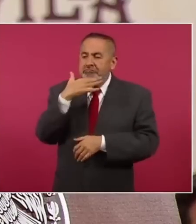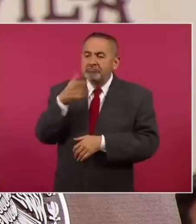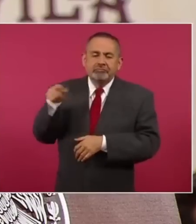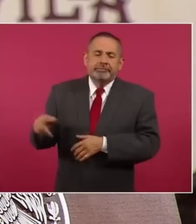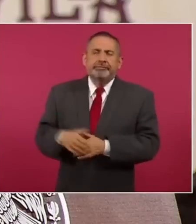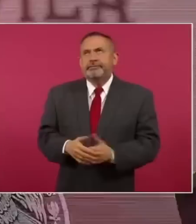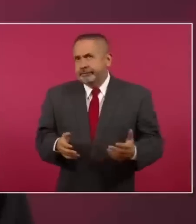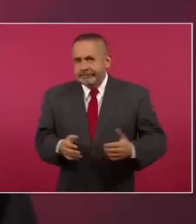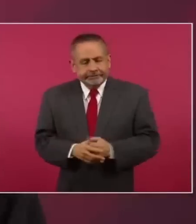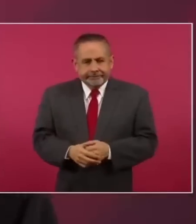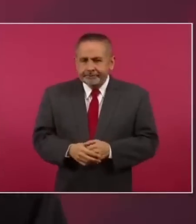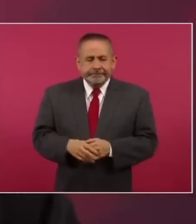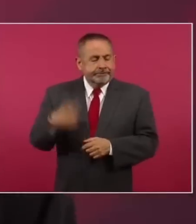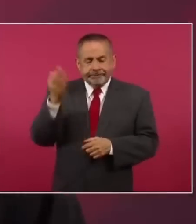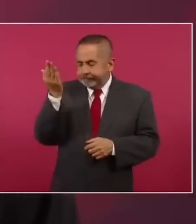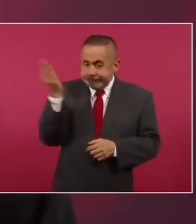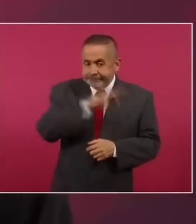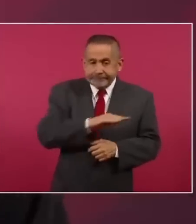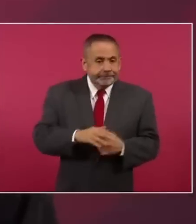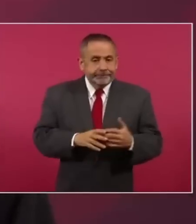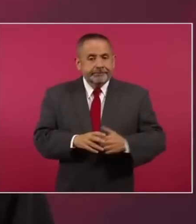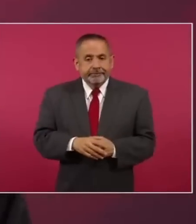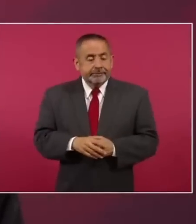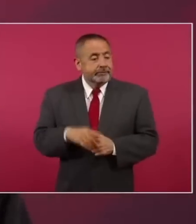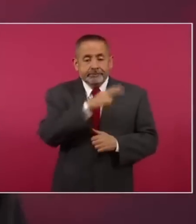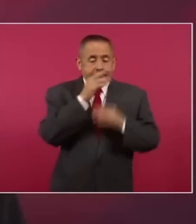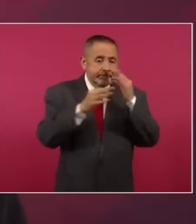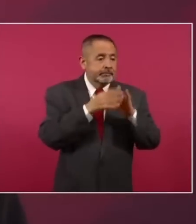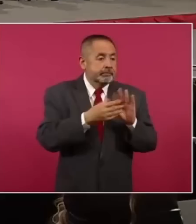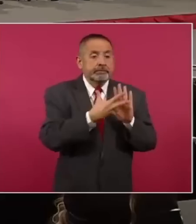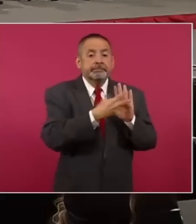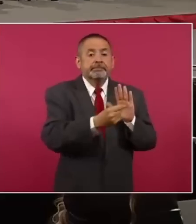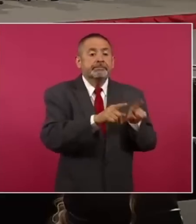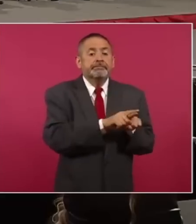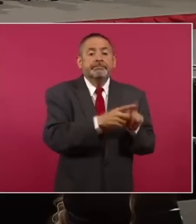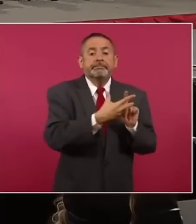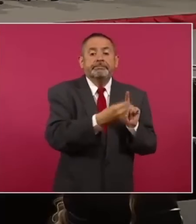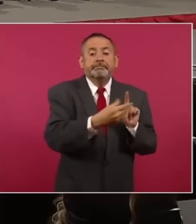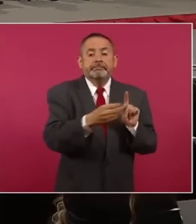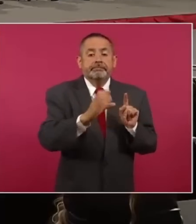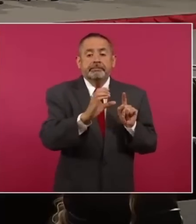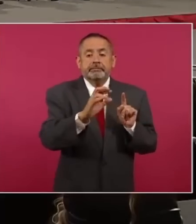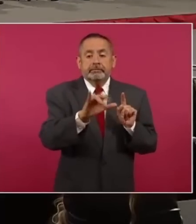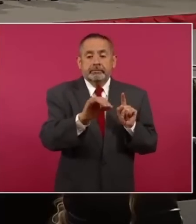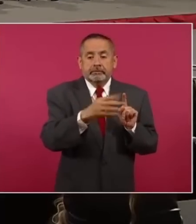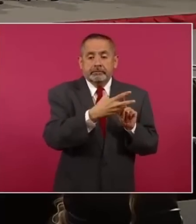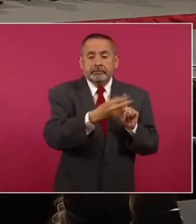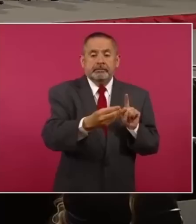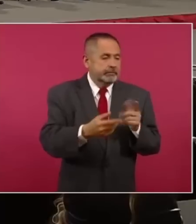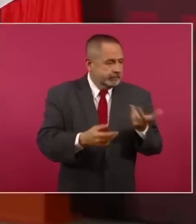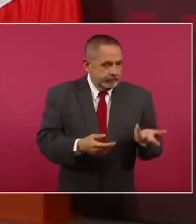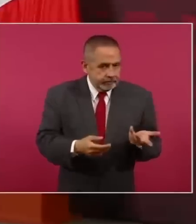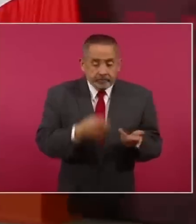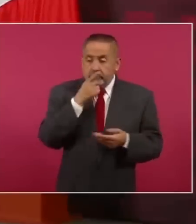dinero, lo cual es absolutamente falso. Esa noticia fue replicada por Ciro Gómez Leiva, donde